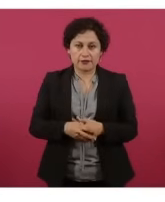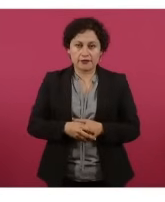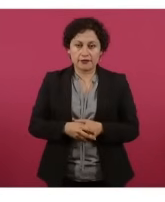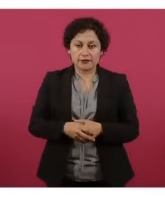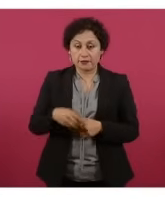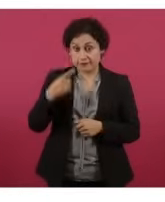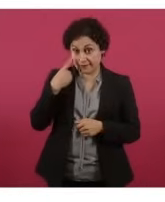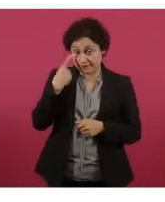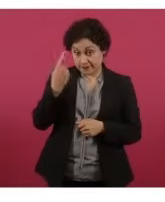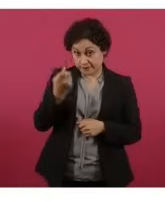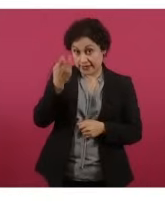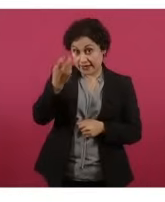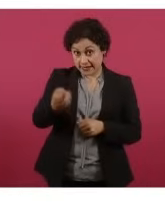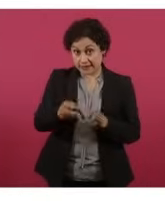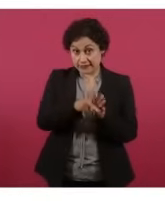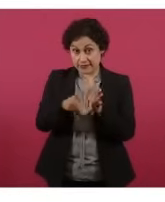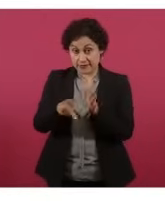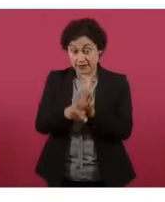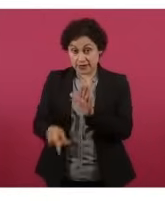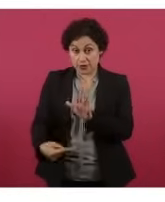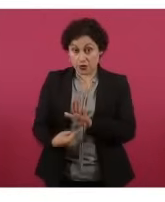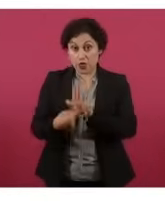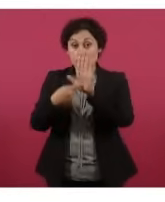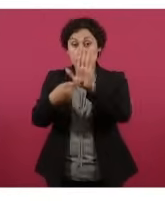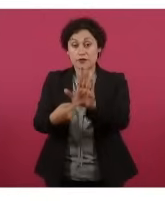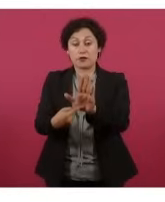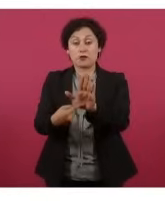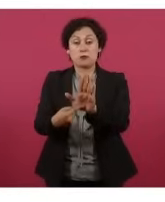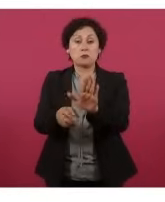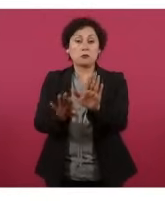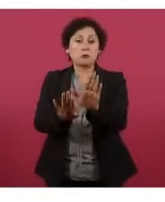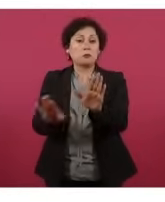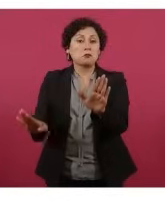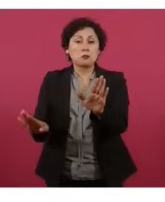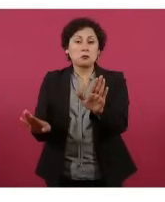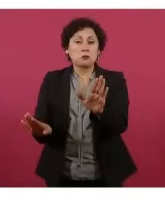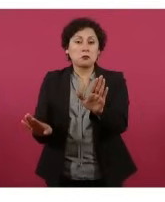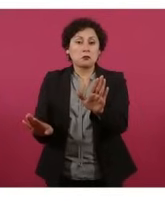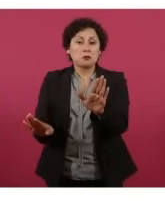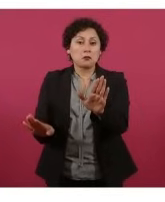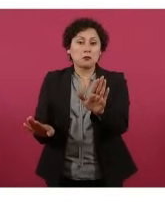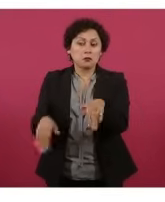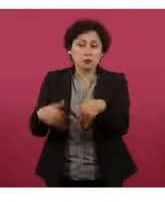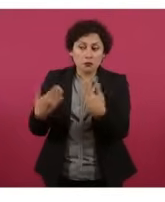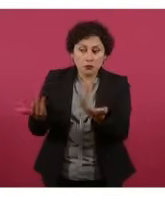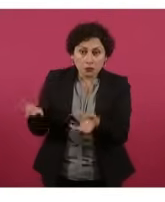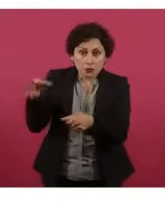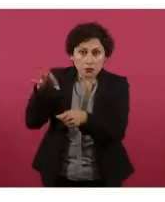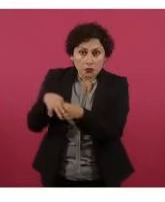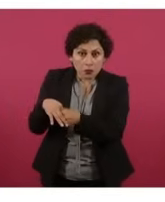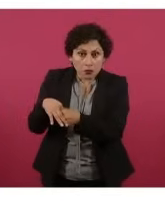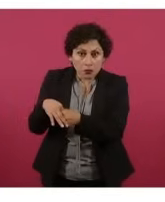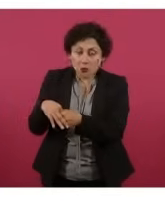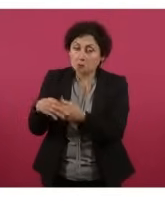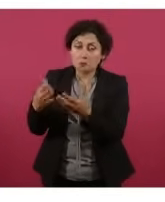sale así y ya no van al siguiente paso.